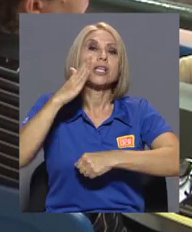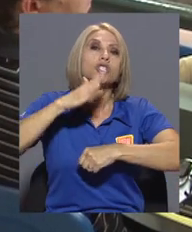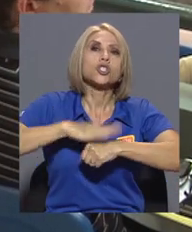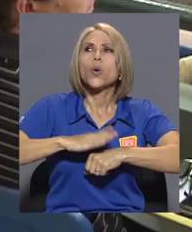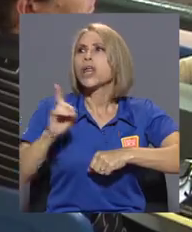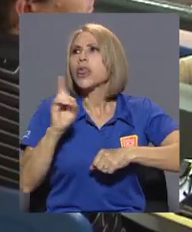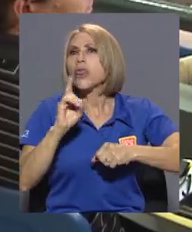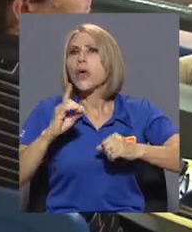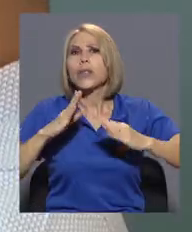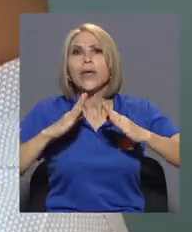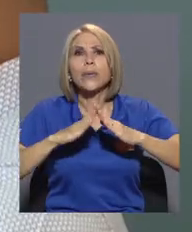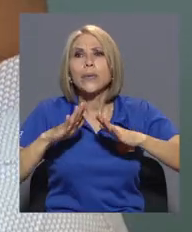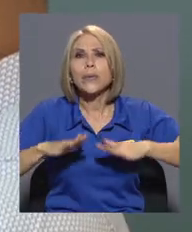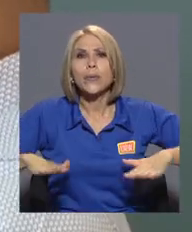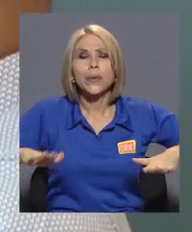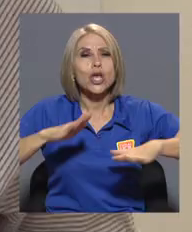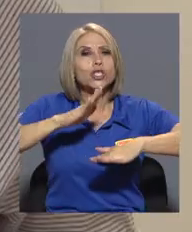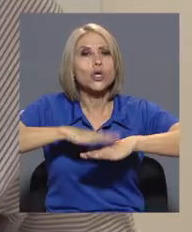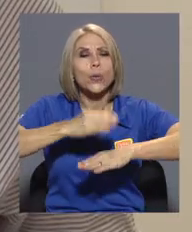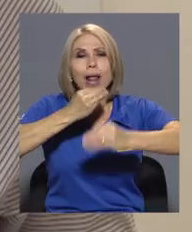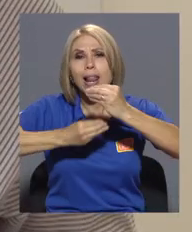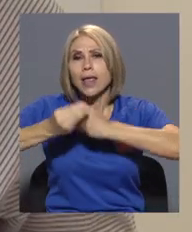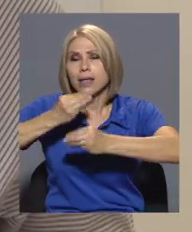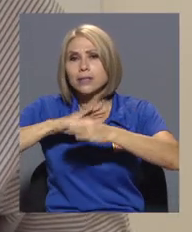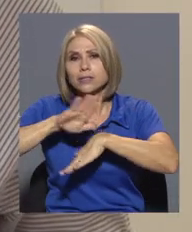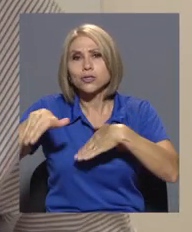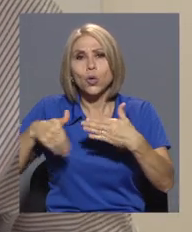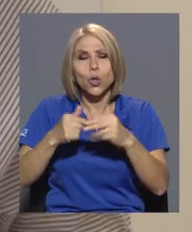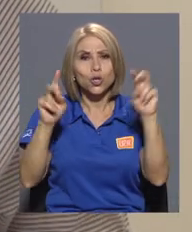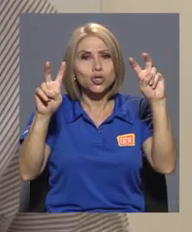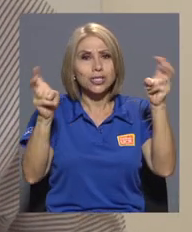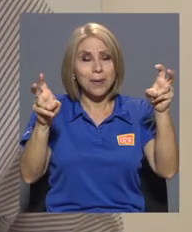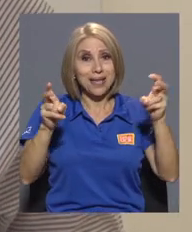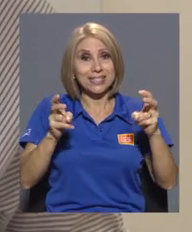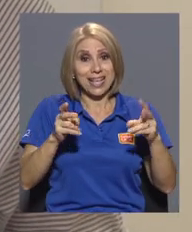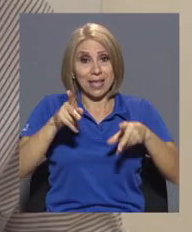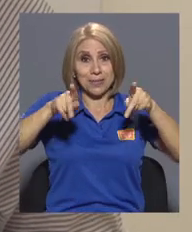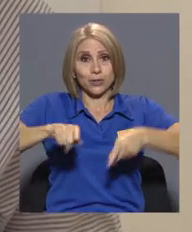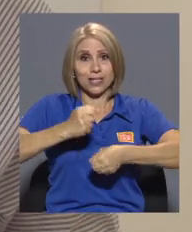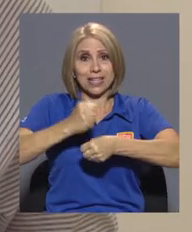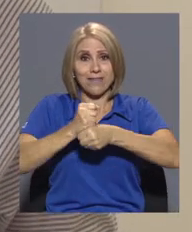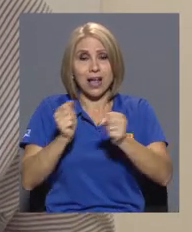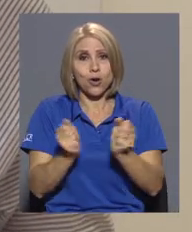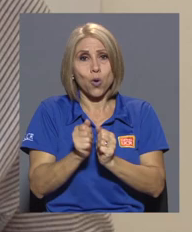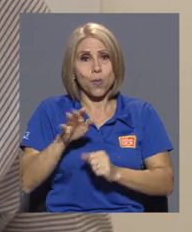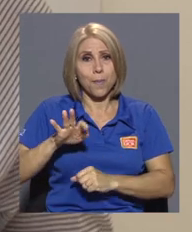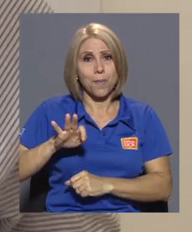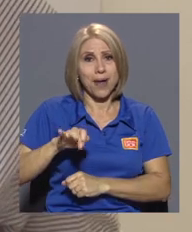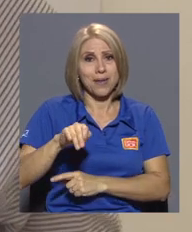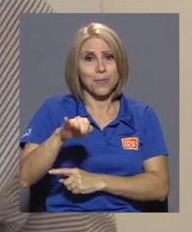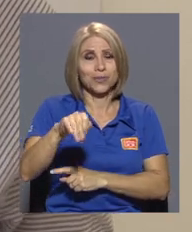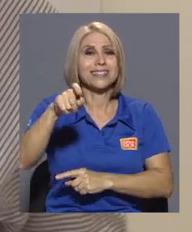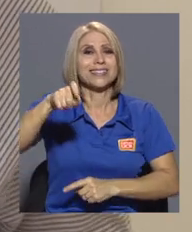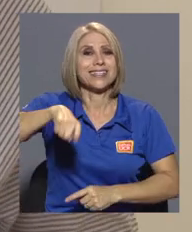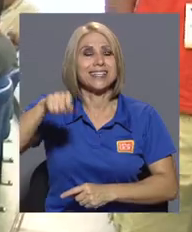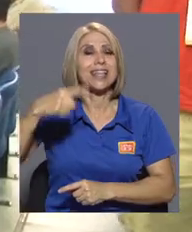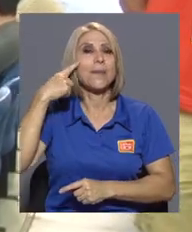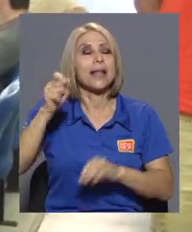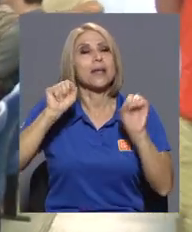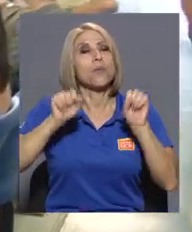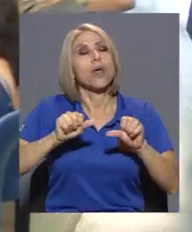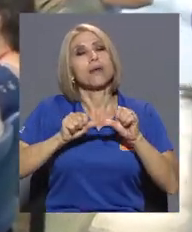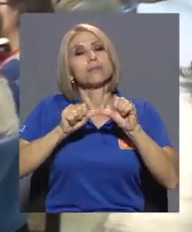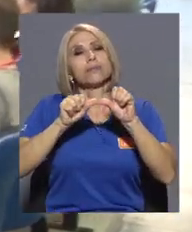sobre alimentación y sobre todos los temas que los productores necesitan para lograr la sostenibilidad en sus